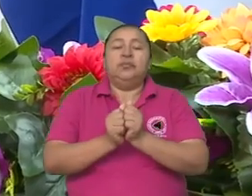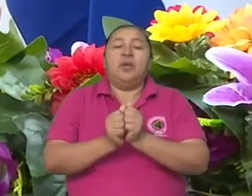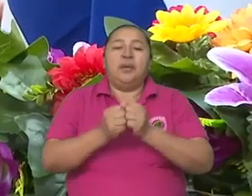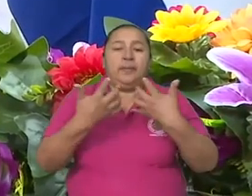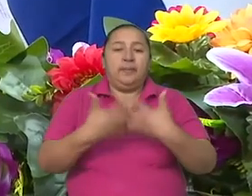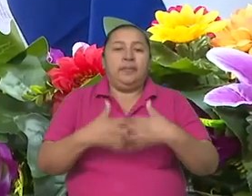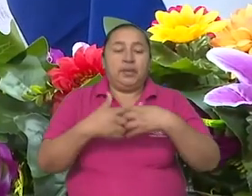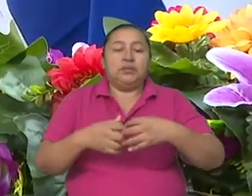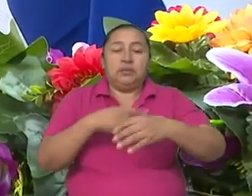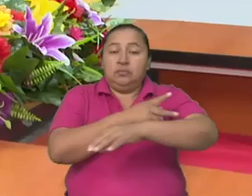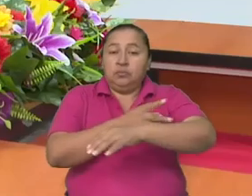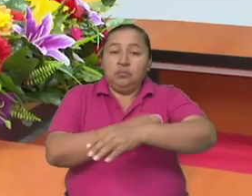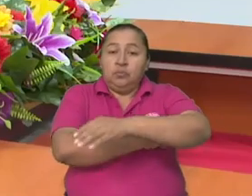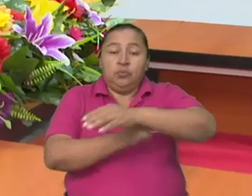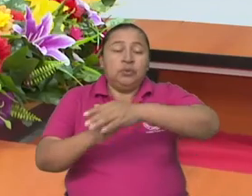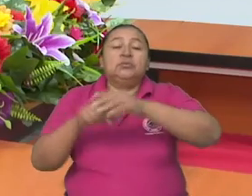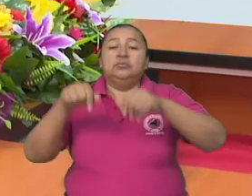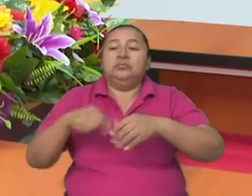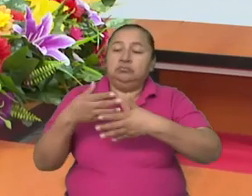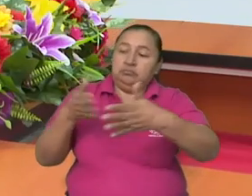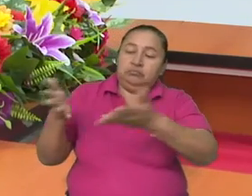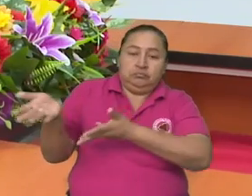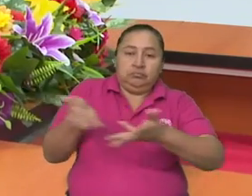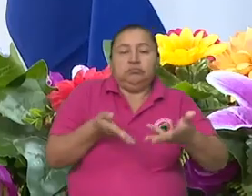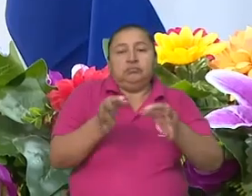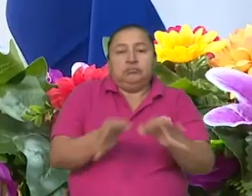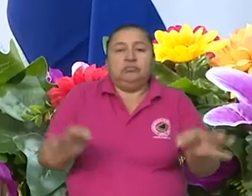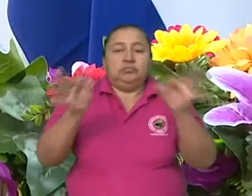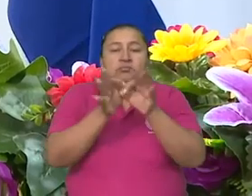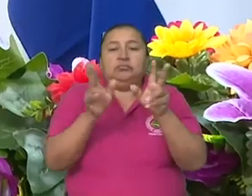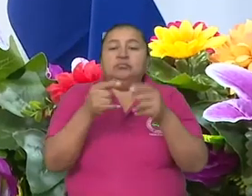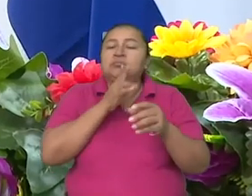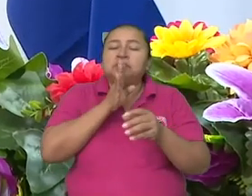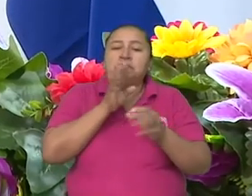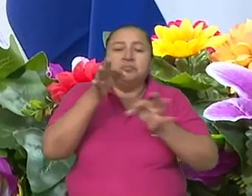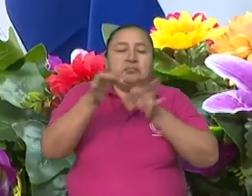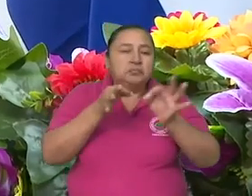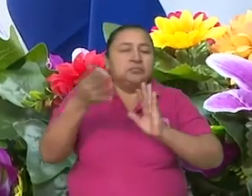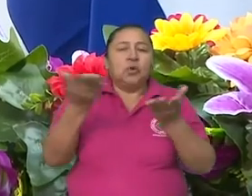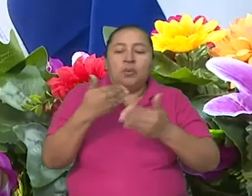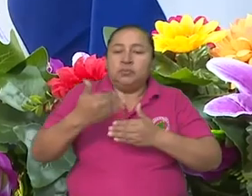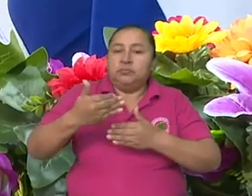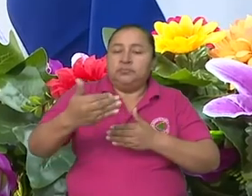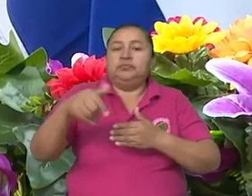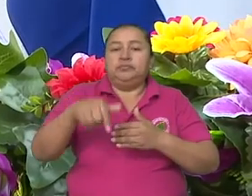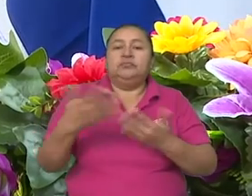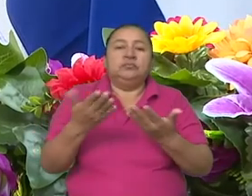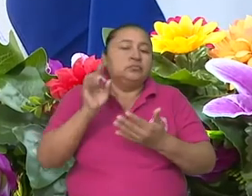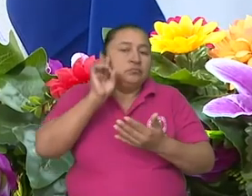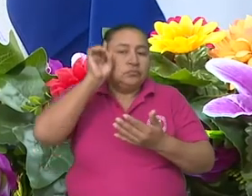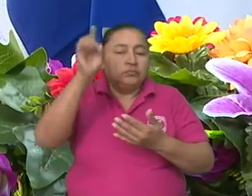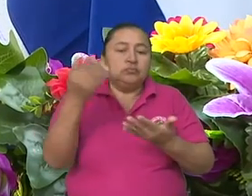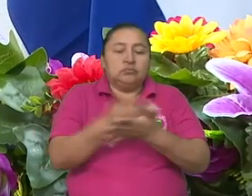nos han abierto sus puertas para conocer de un importante tema y para conversar a detalle sobre cómo avanza precisamente el desarrollo